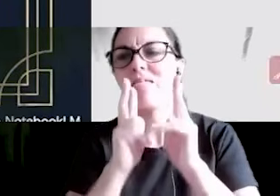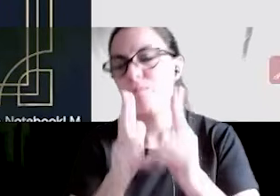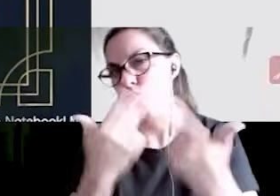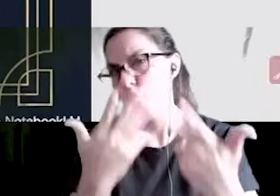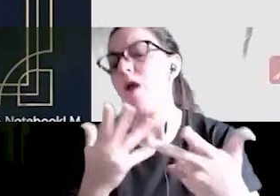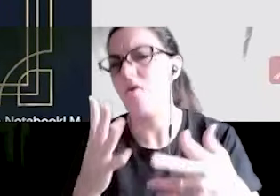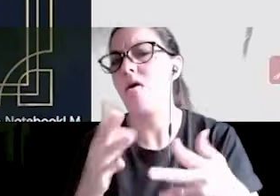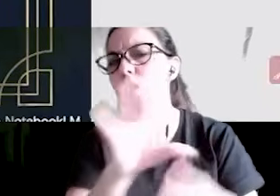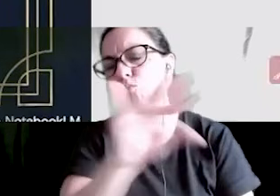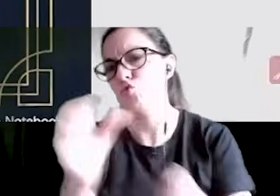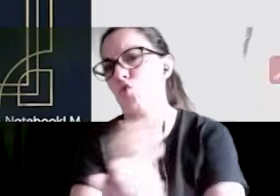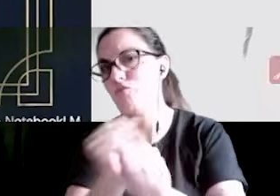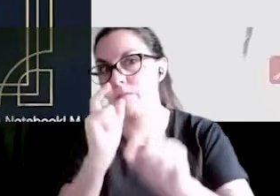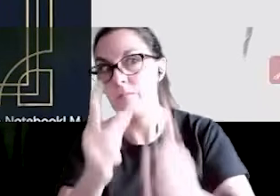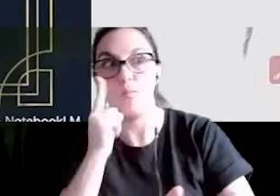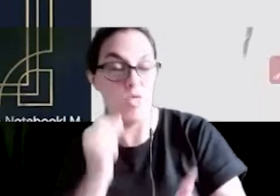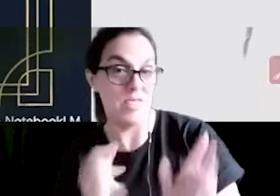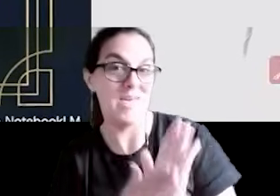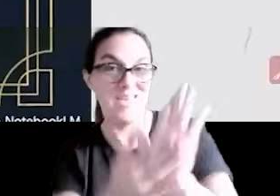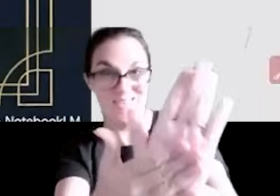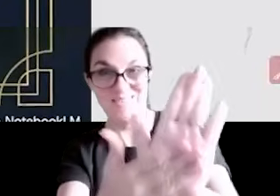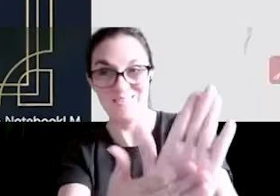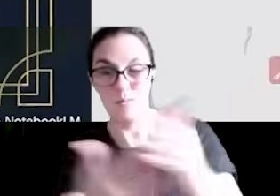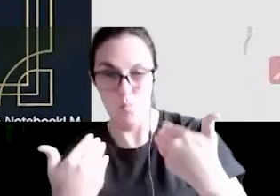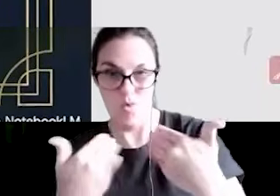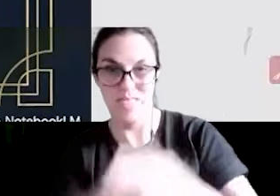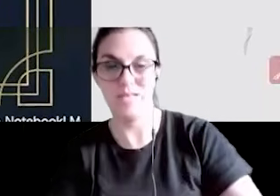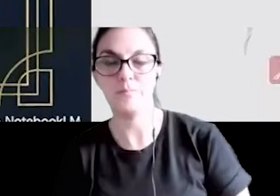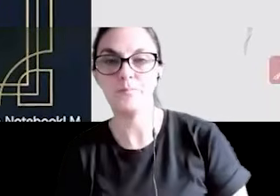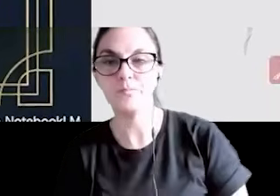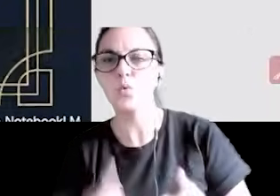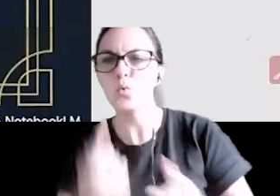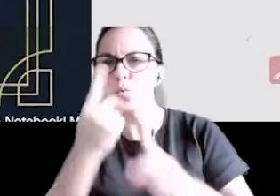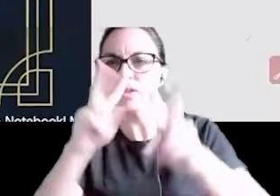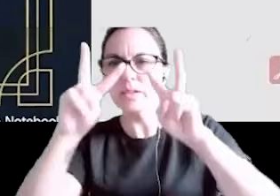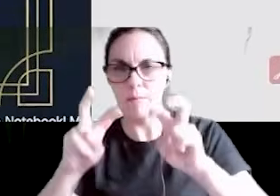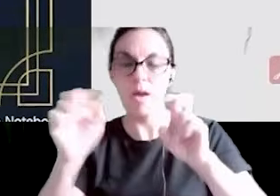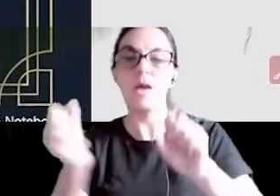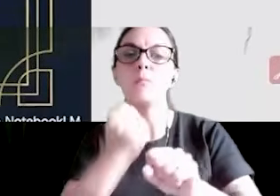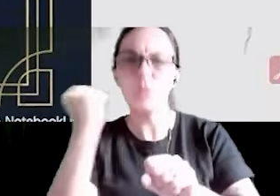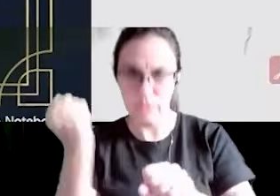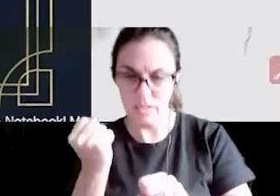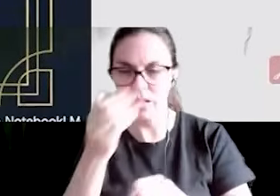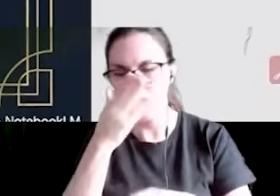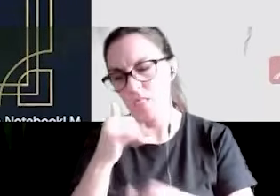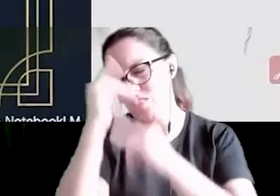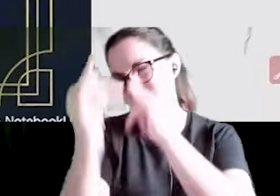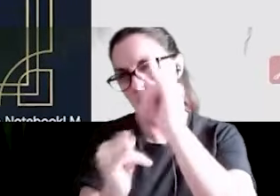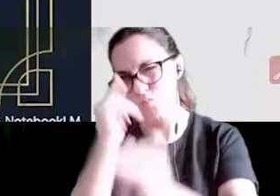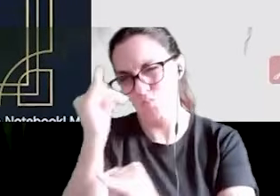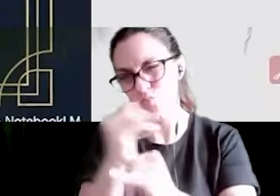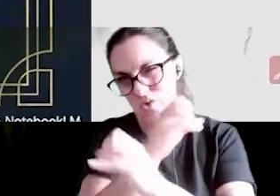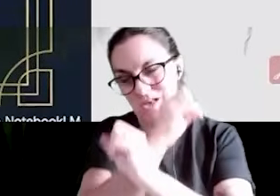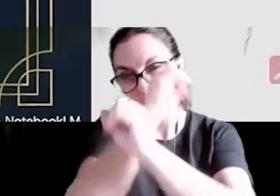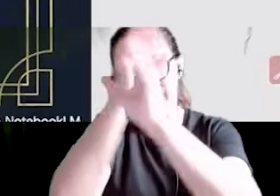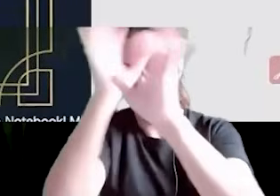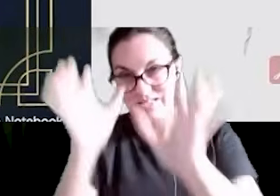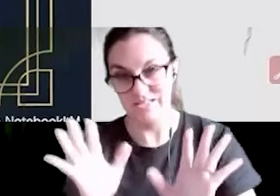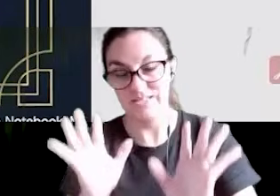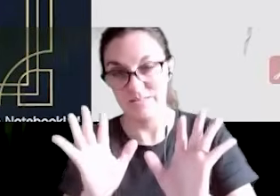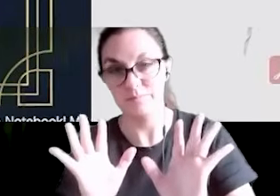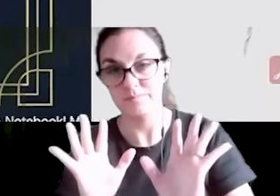en el mismo día. Porque una de las cuestiones importantes que también después vamos a eh, confirmar